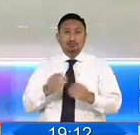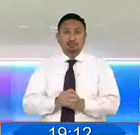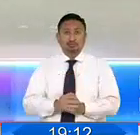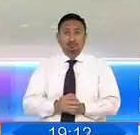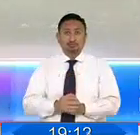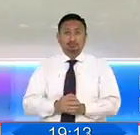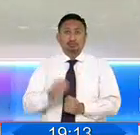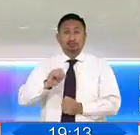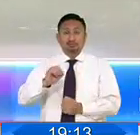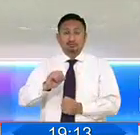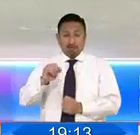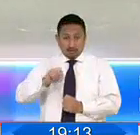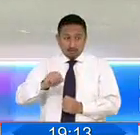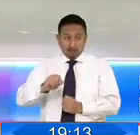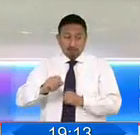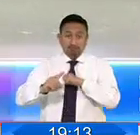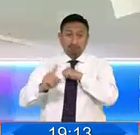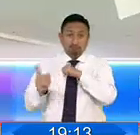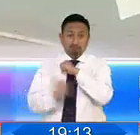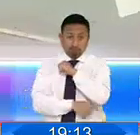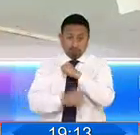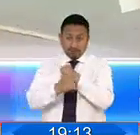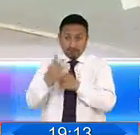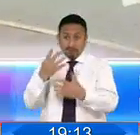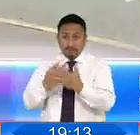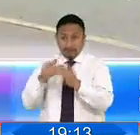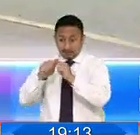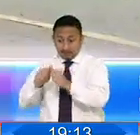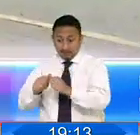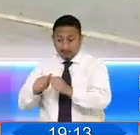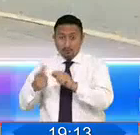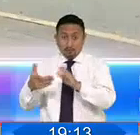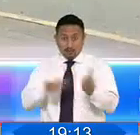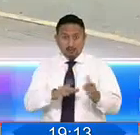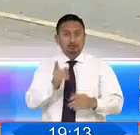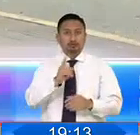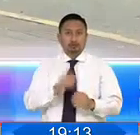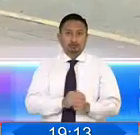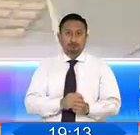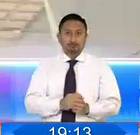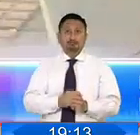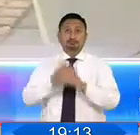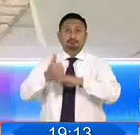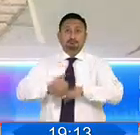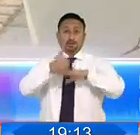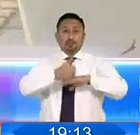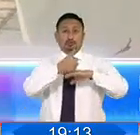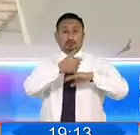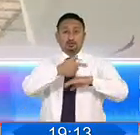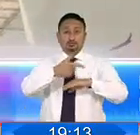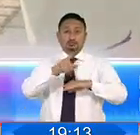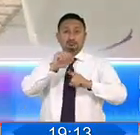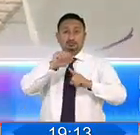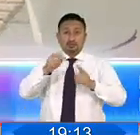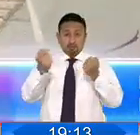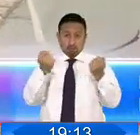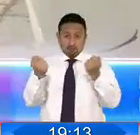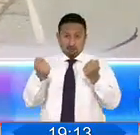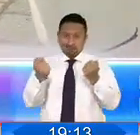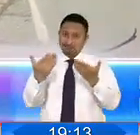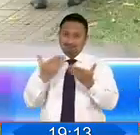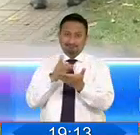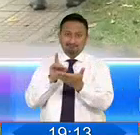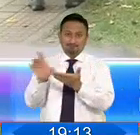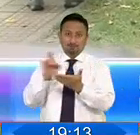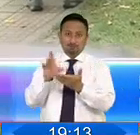solamente de libertad, más no son condenados a muerte. También pidieron la destitución y salida de las autoridades que manejan el sistema penitenciario